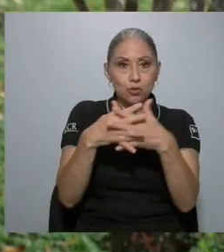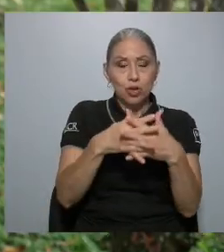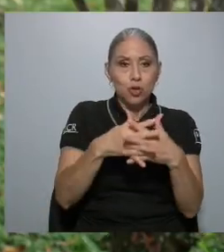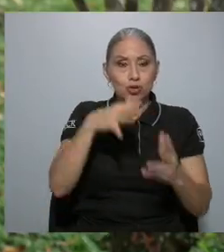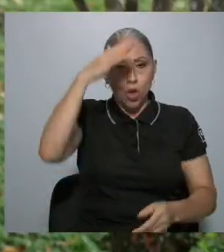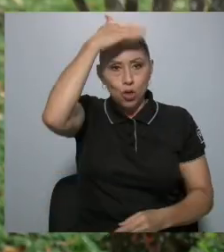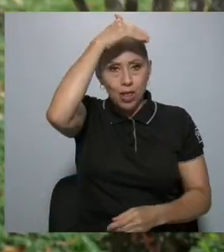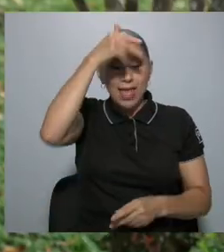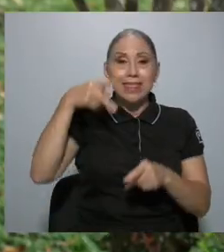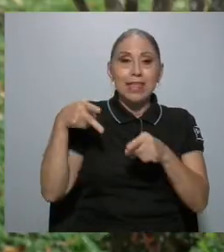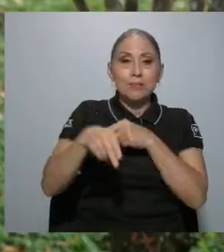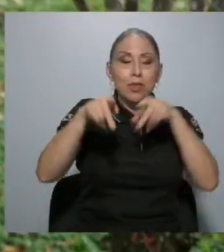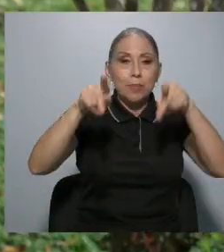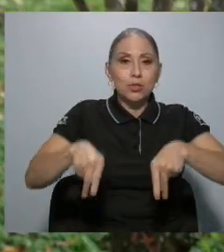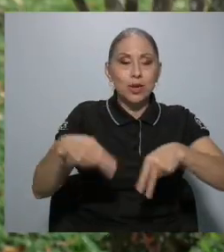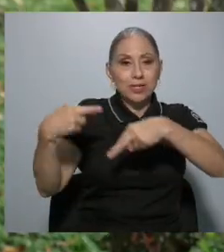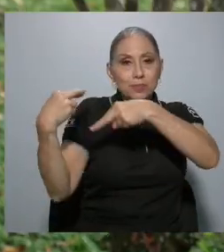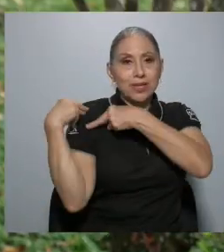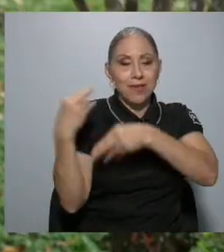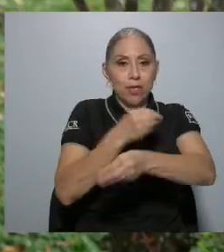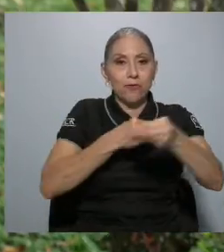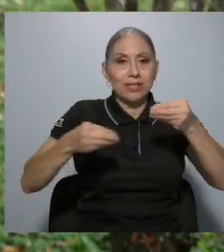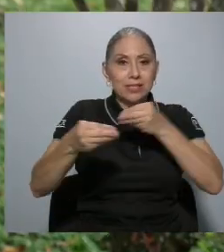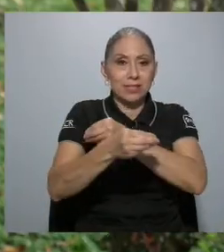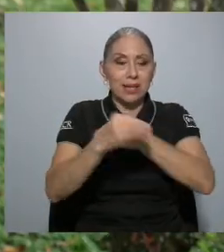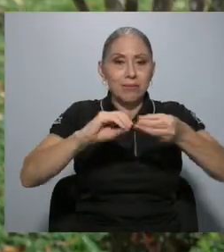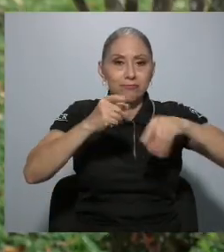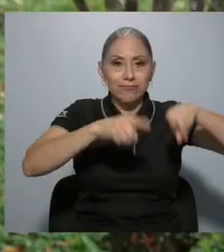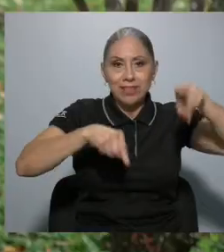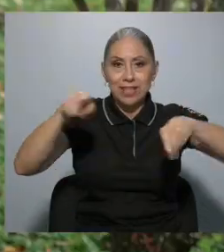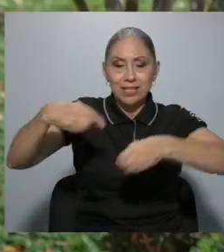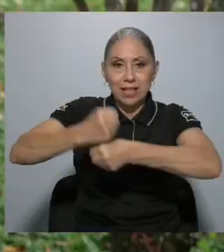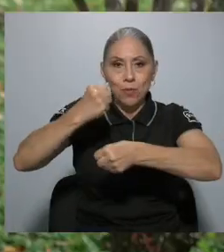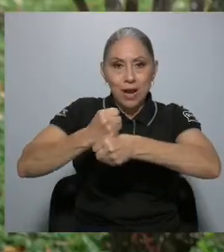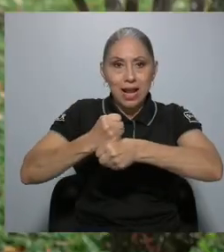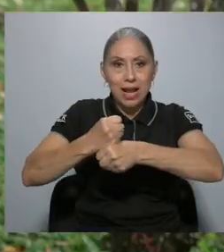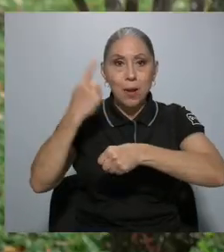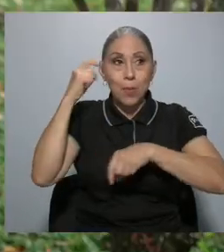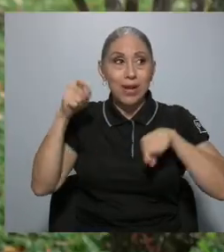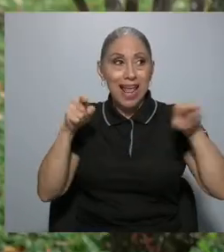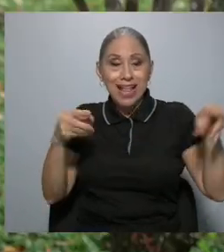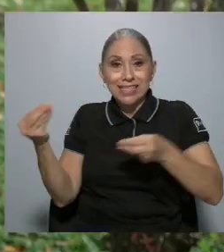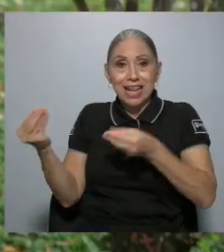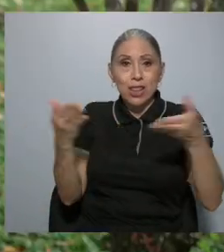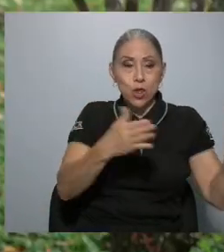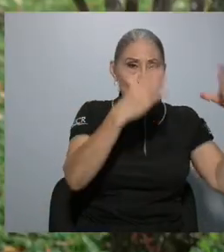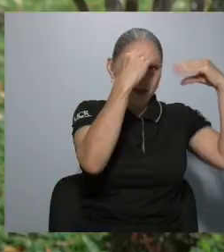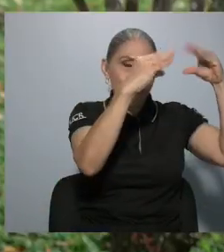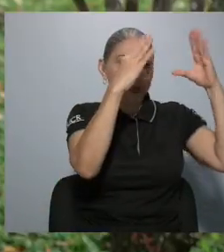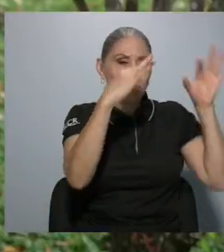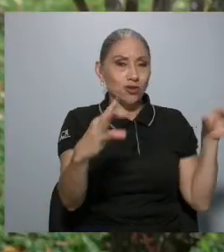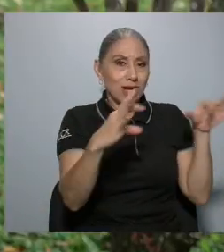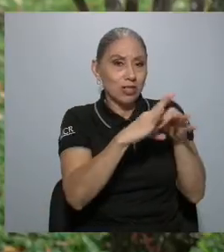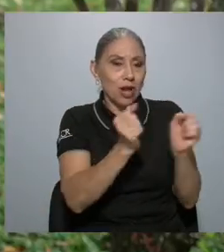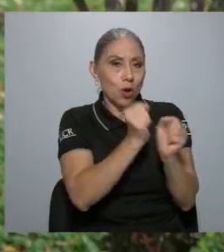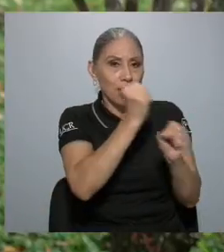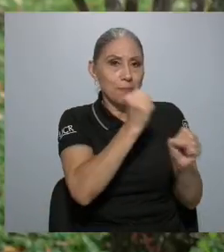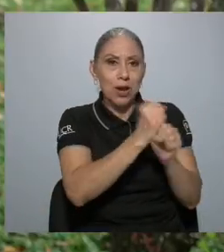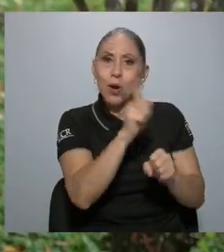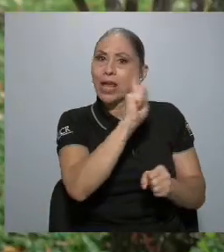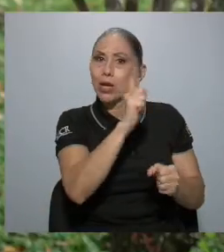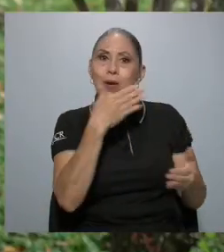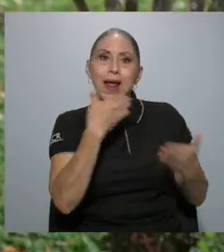de Estados Unidos, Donald Trump, despidió a la responsable de la Oficina de Estadísticas Laborales tras recibir un dato de